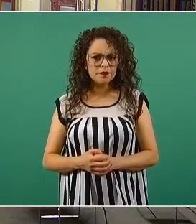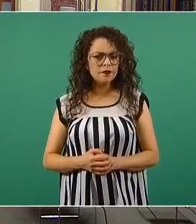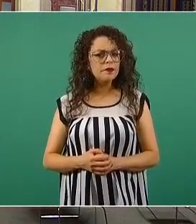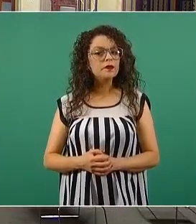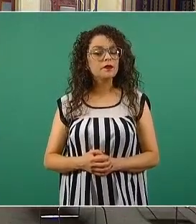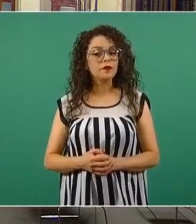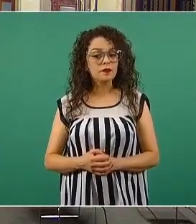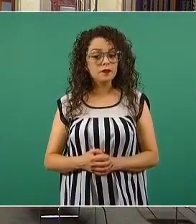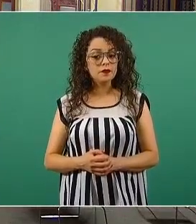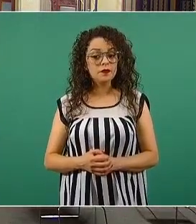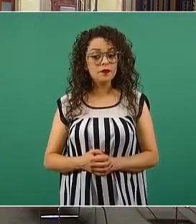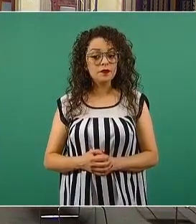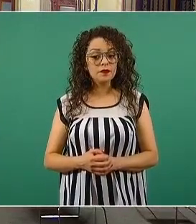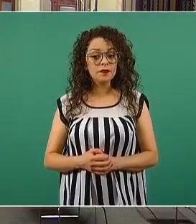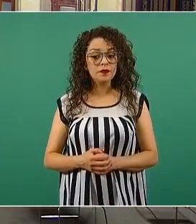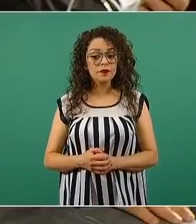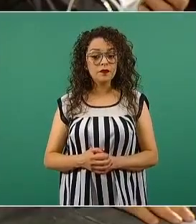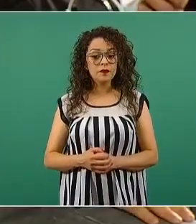el síndrome